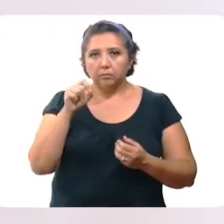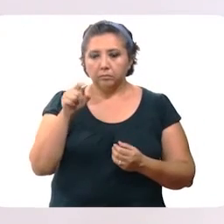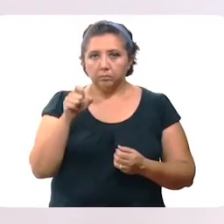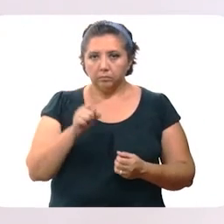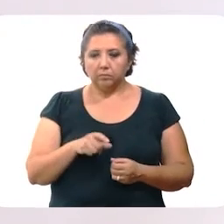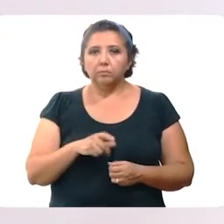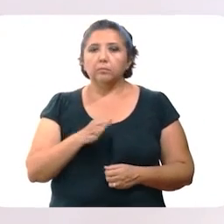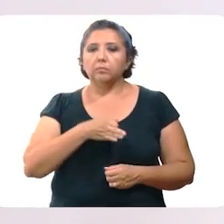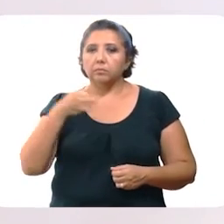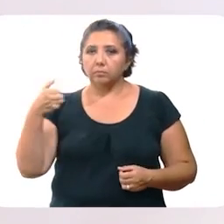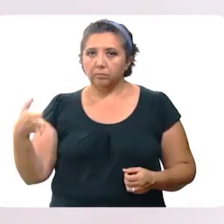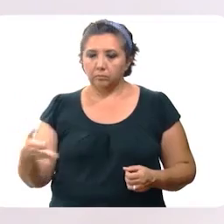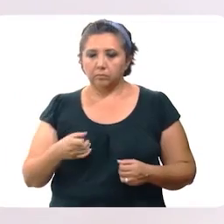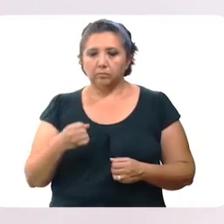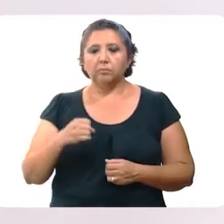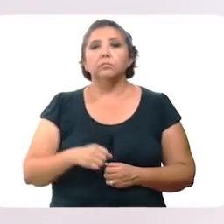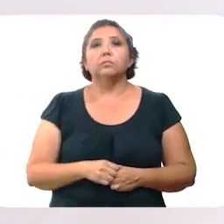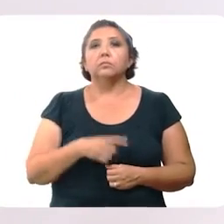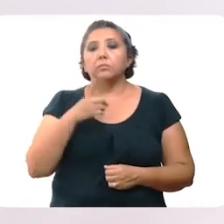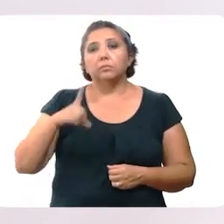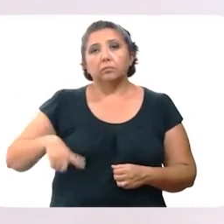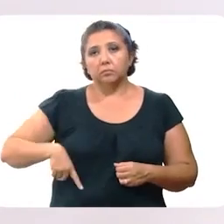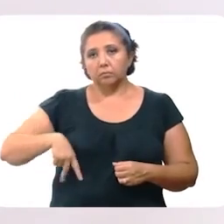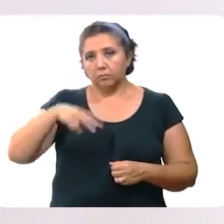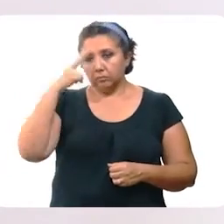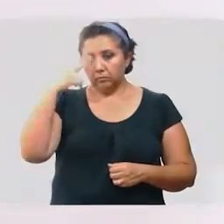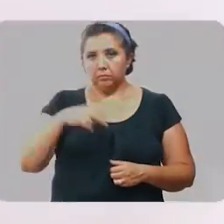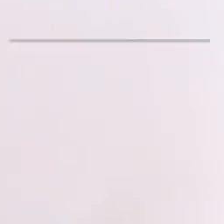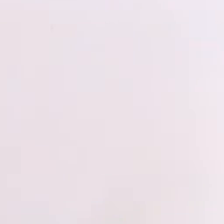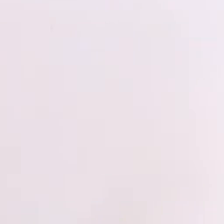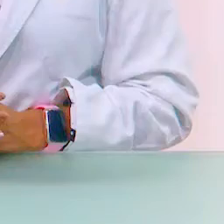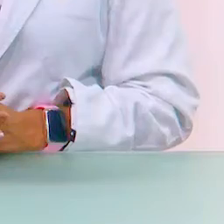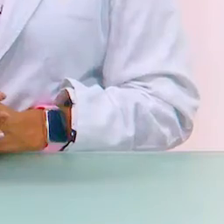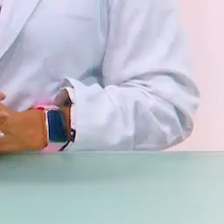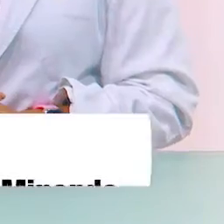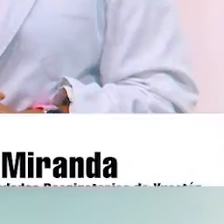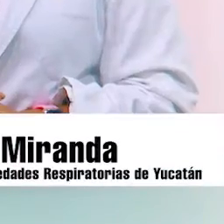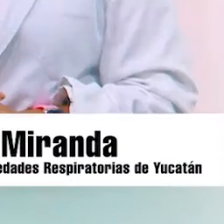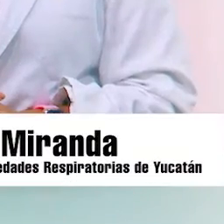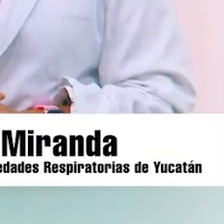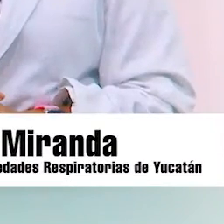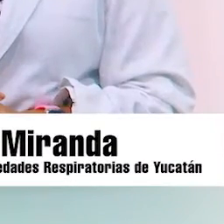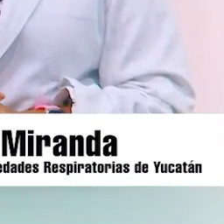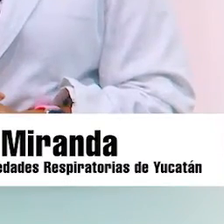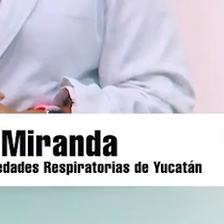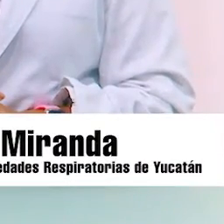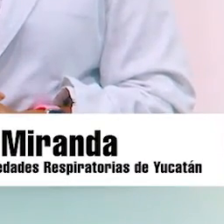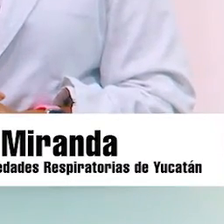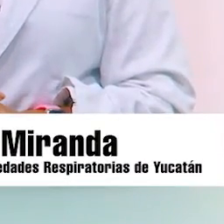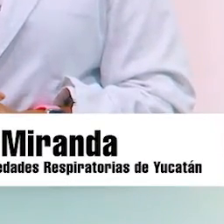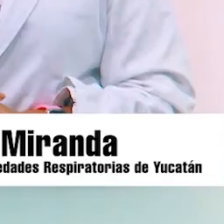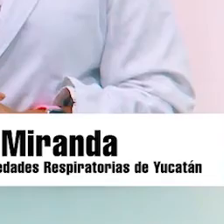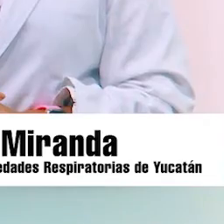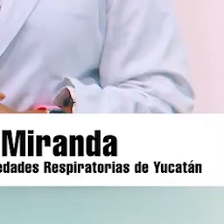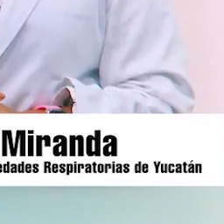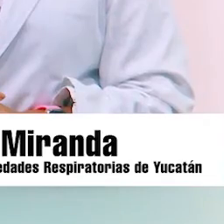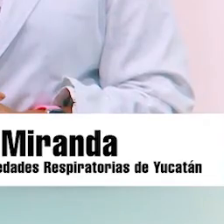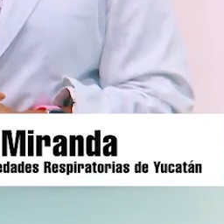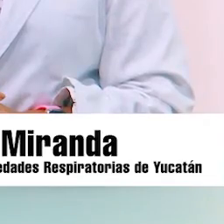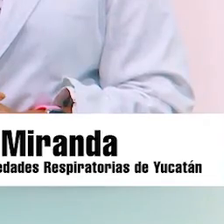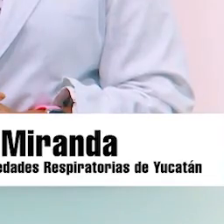utzaba kajolbi, lekanopuk kince kino, uti al jumpelil kuntal. Ichile buka kohanilo, kutsai kajolbi, ujala, chile lupel, mexico,